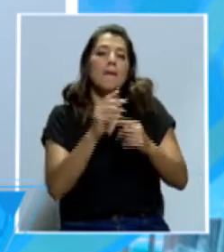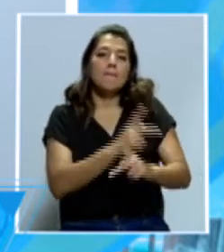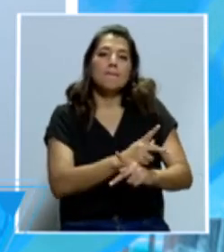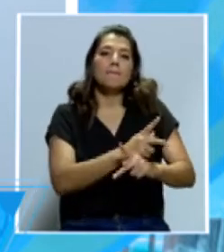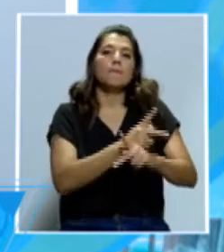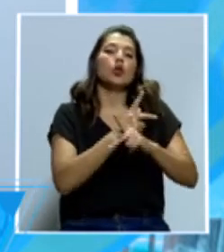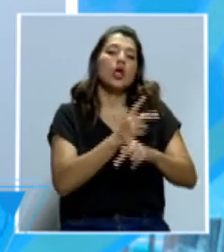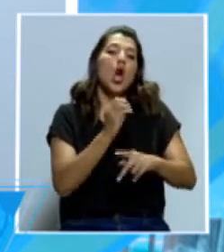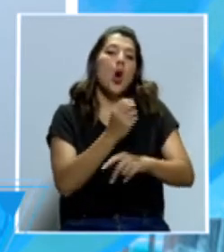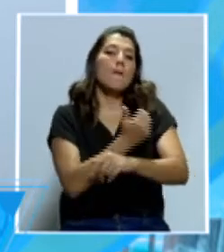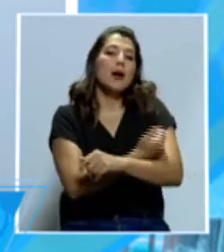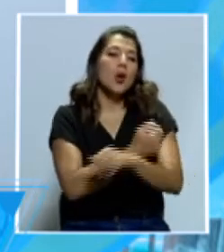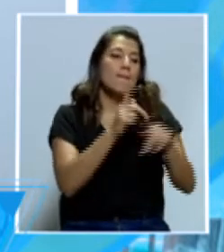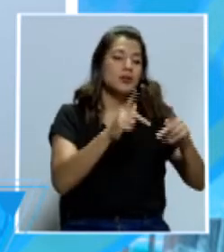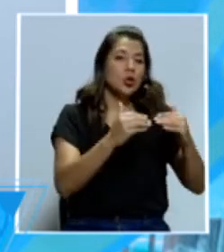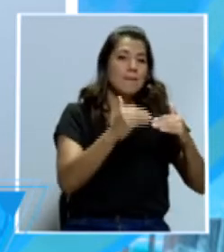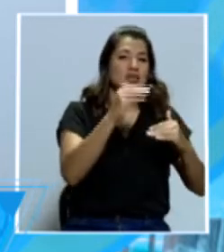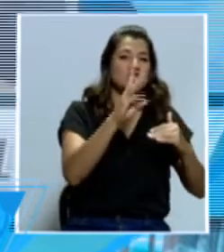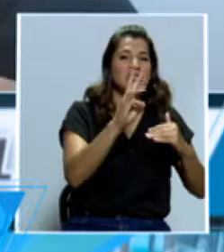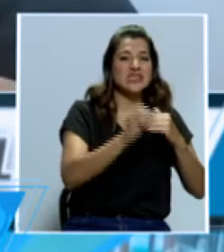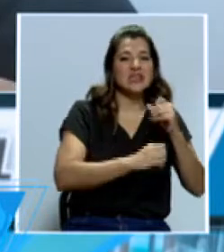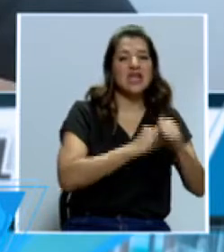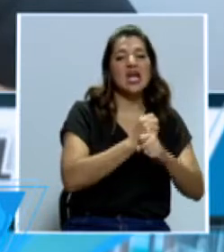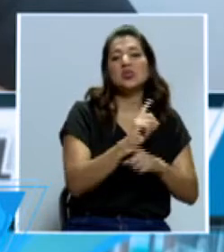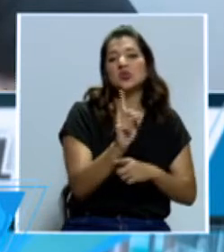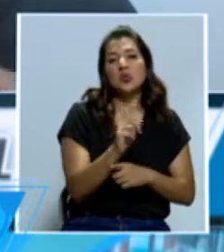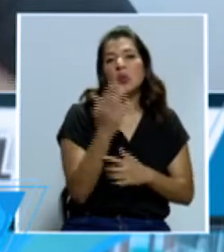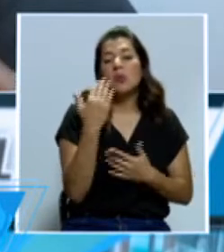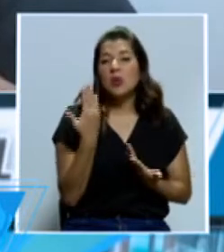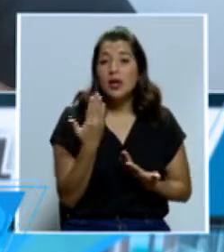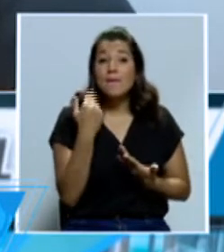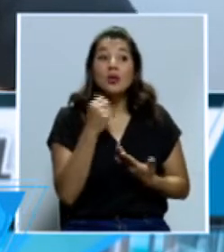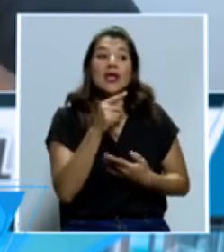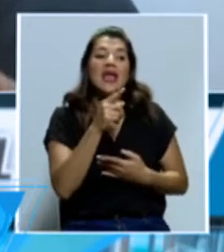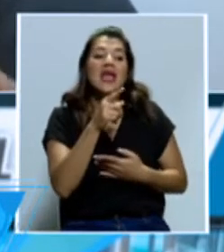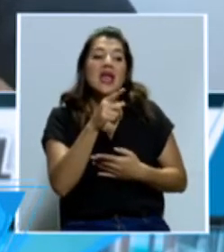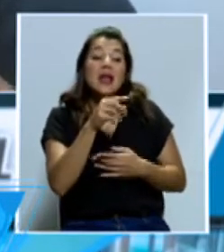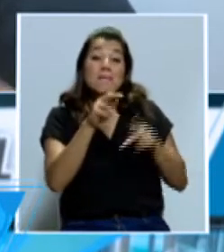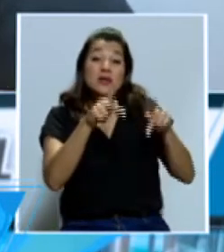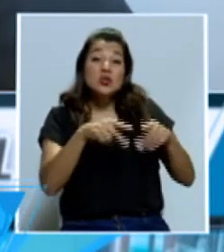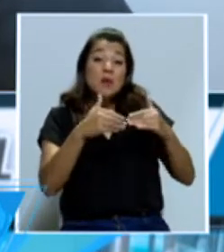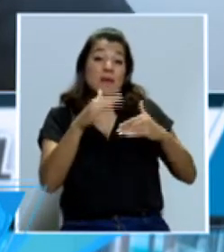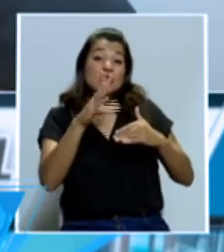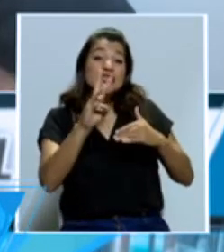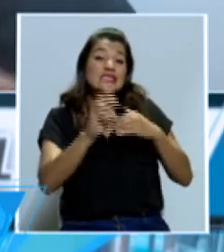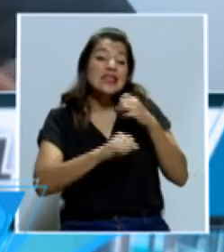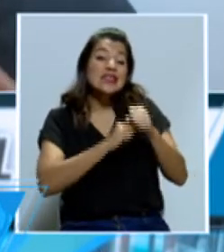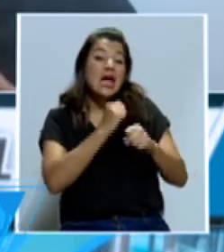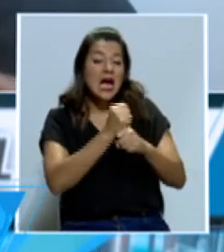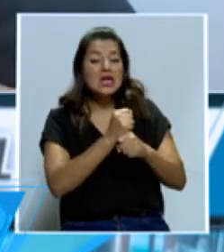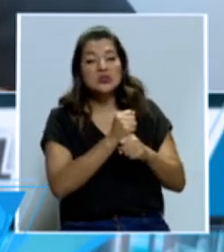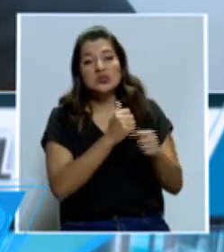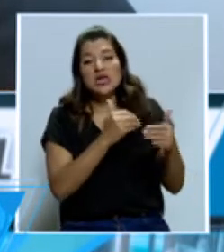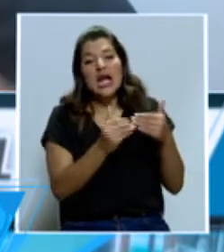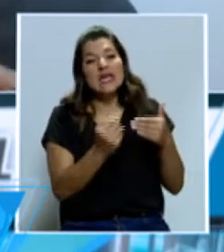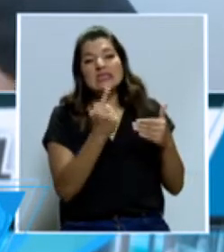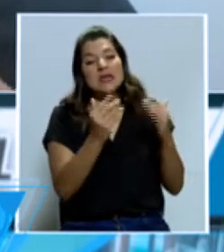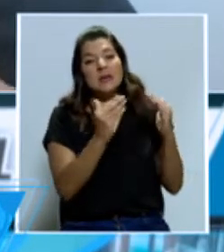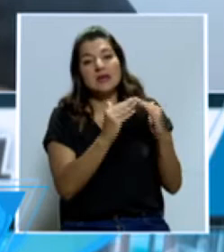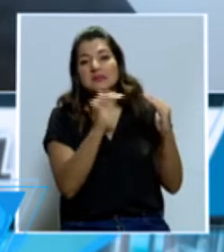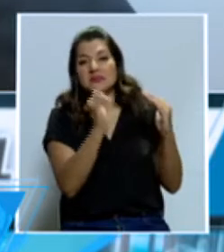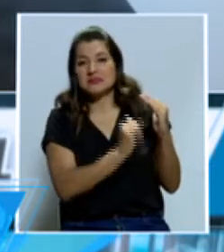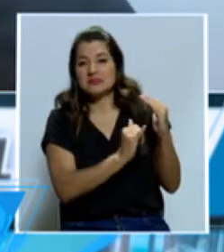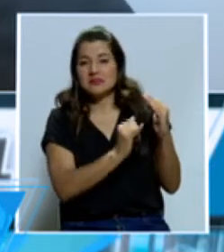protección de manera indirecta. Este es un esquema que se está discutiendo mucho ahora en